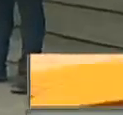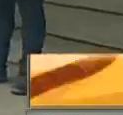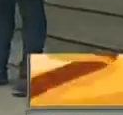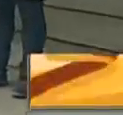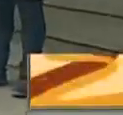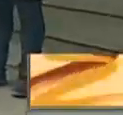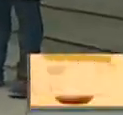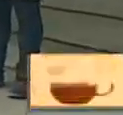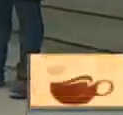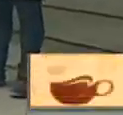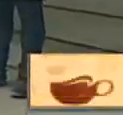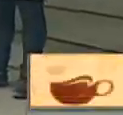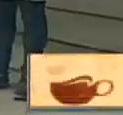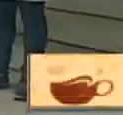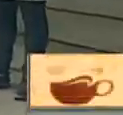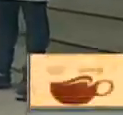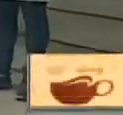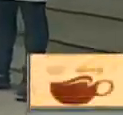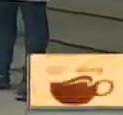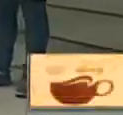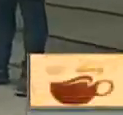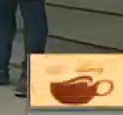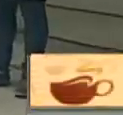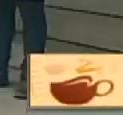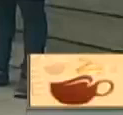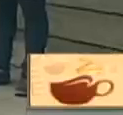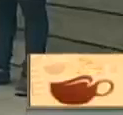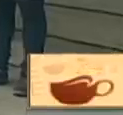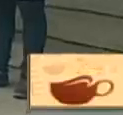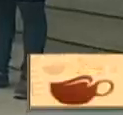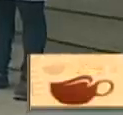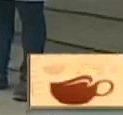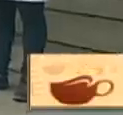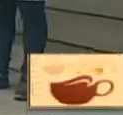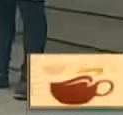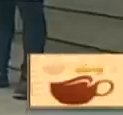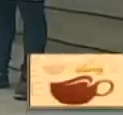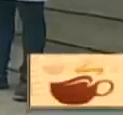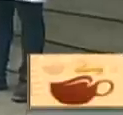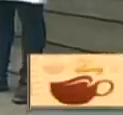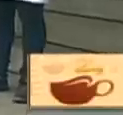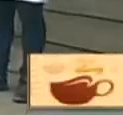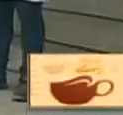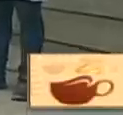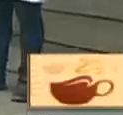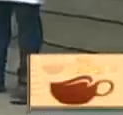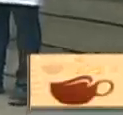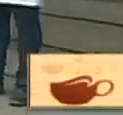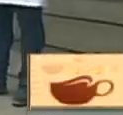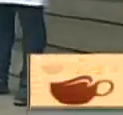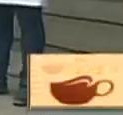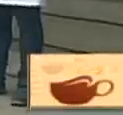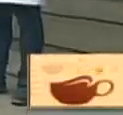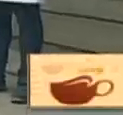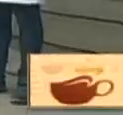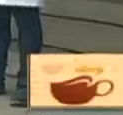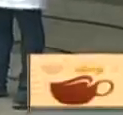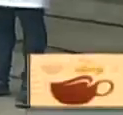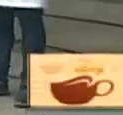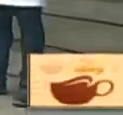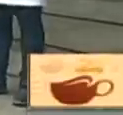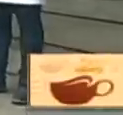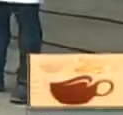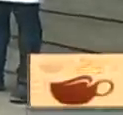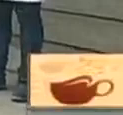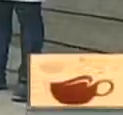2022, tal como lo anunció el presidente Nicolás Maduro y lo reconfirmó en su mensaje el día de ayer, estamos